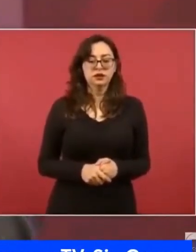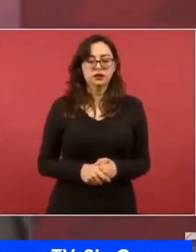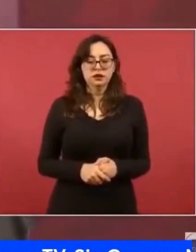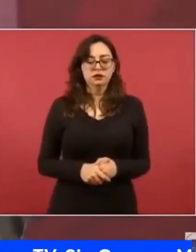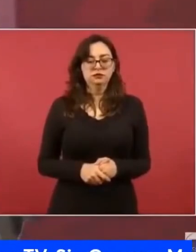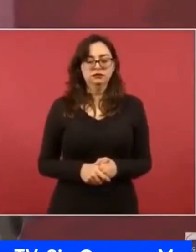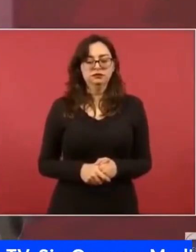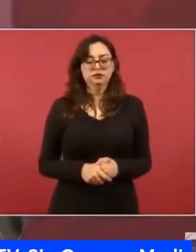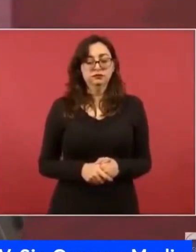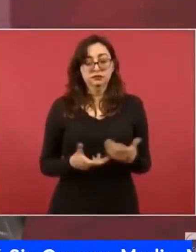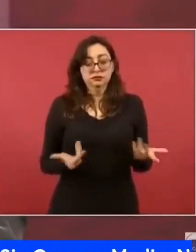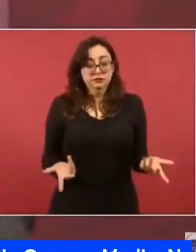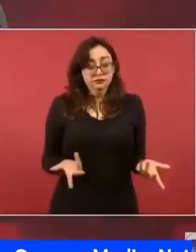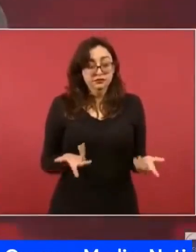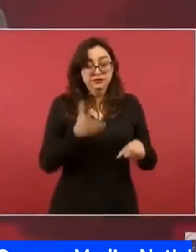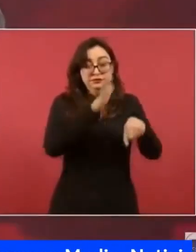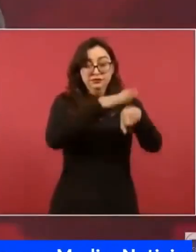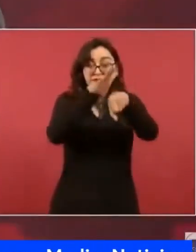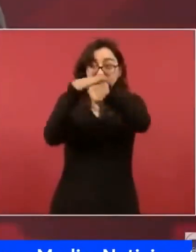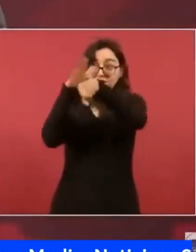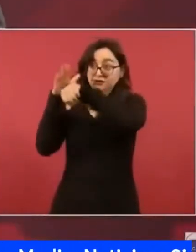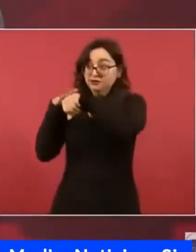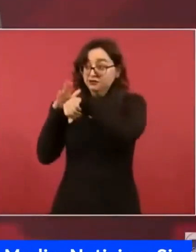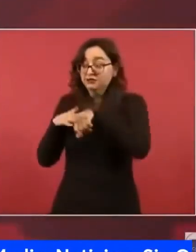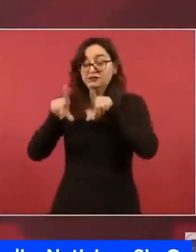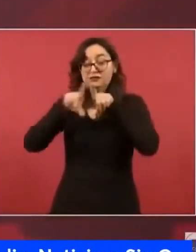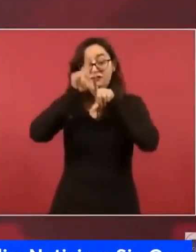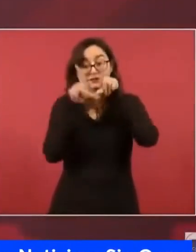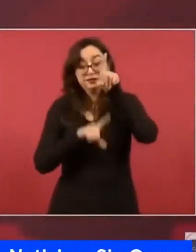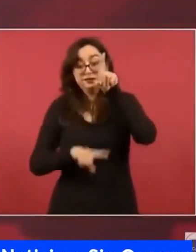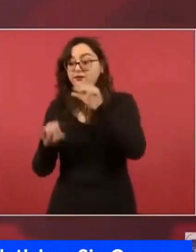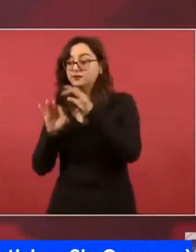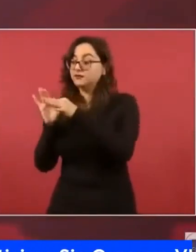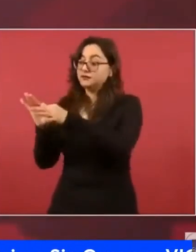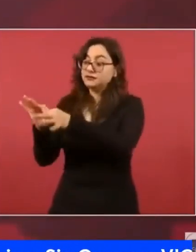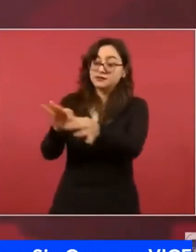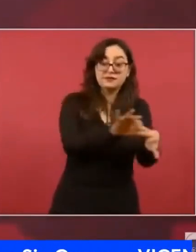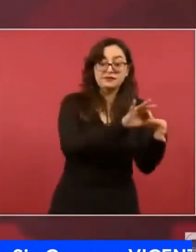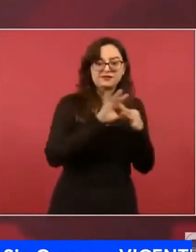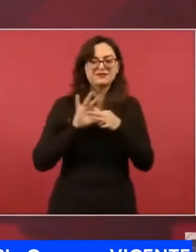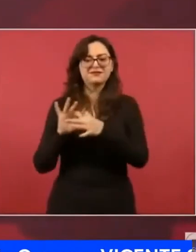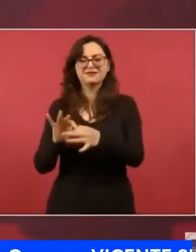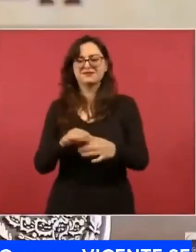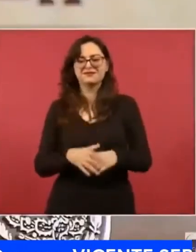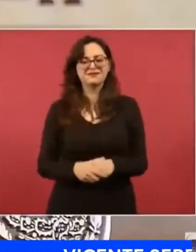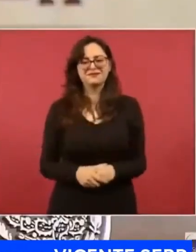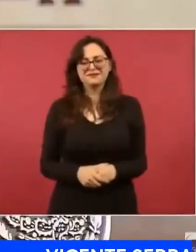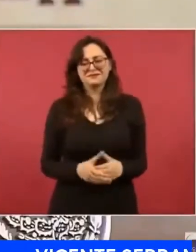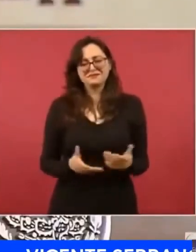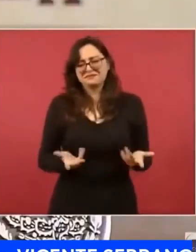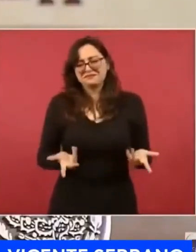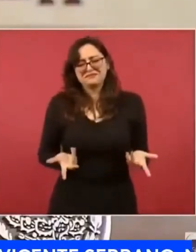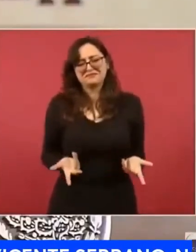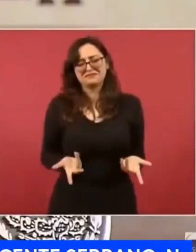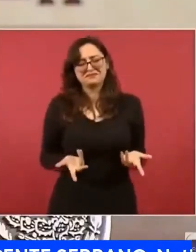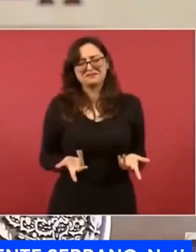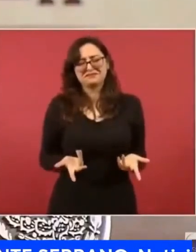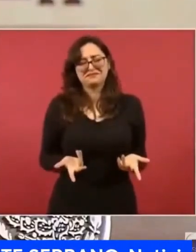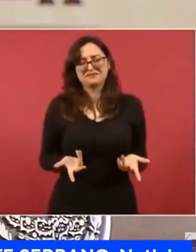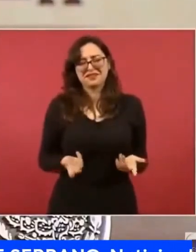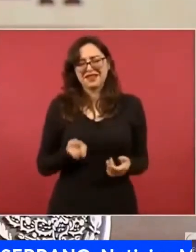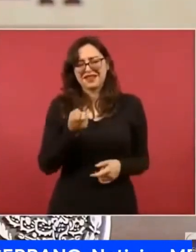si se hace un llamado que a la unidad, no. Si ellos lo que